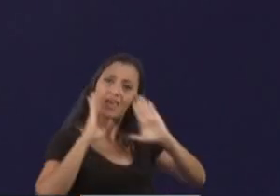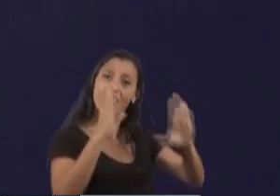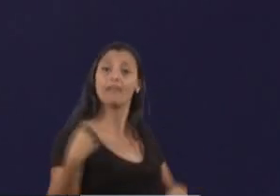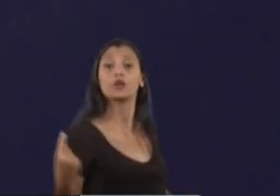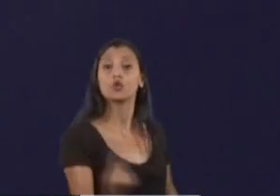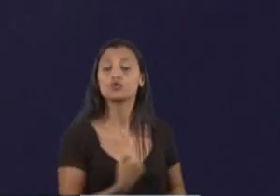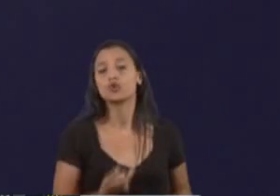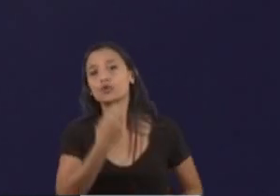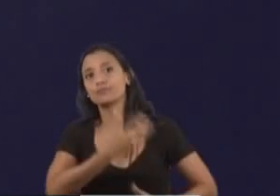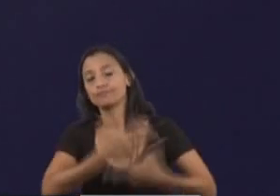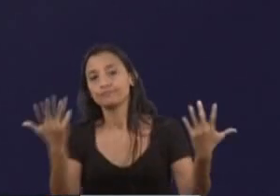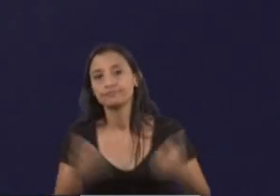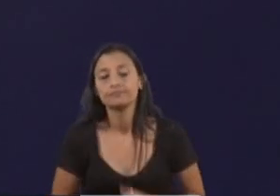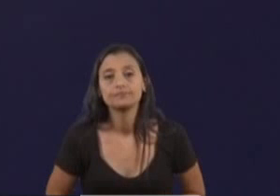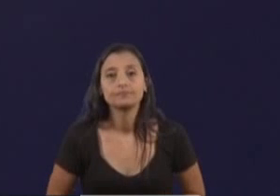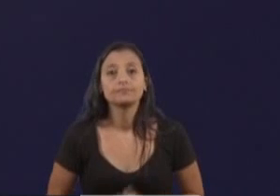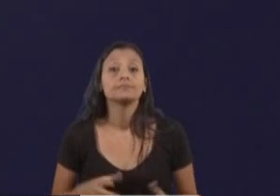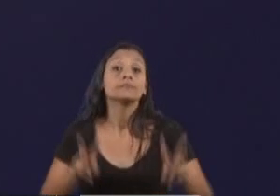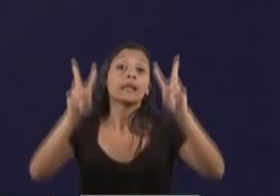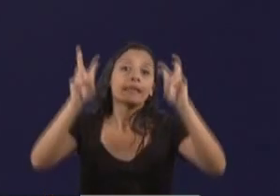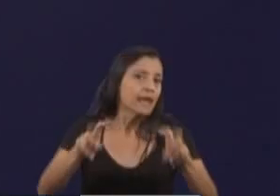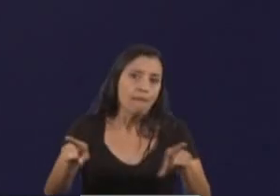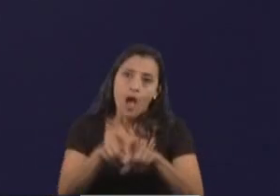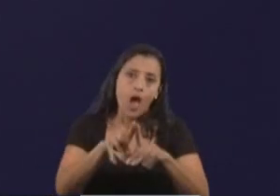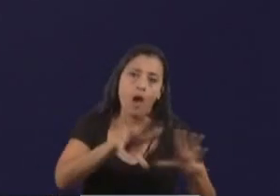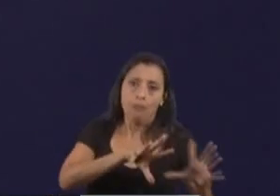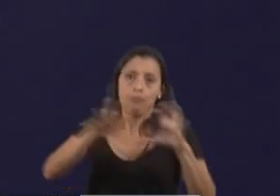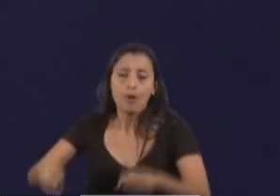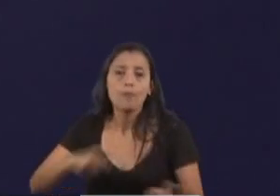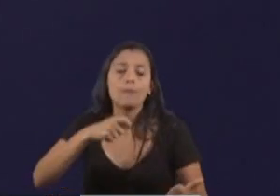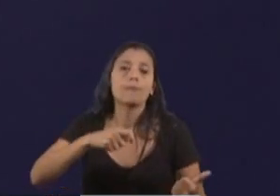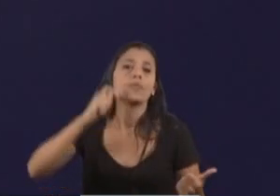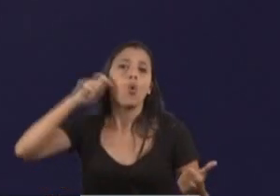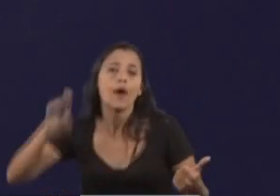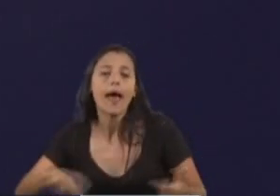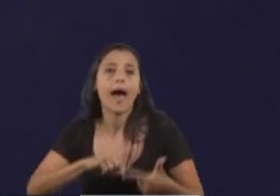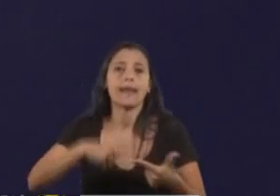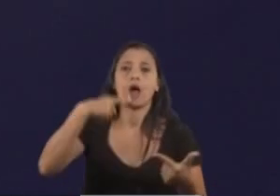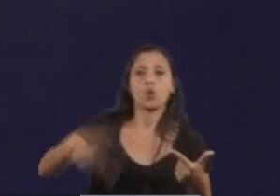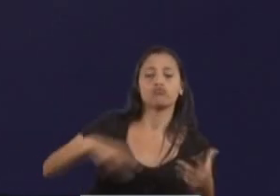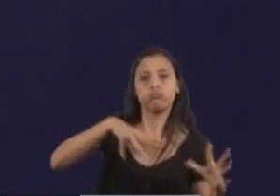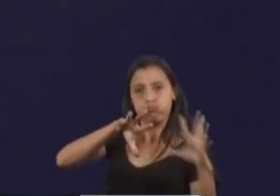caso de la invasión de Rusia en Ucrania, la paz por encima de cualquier otra